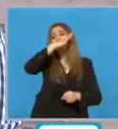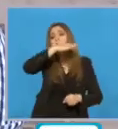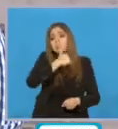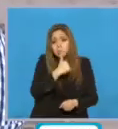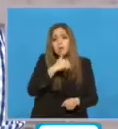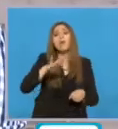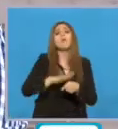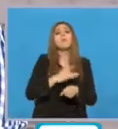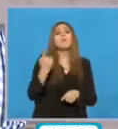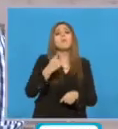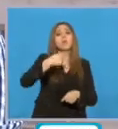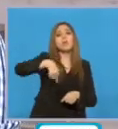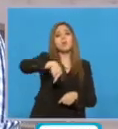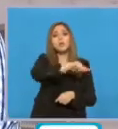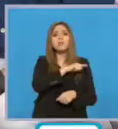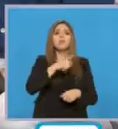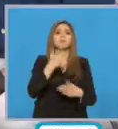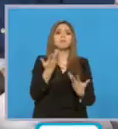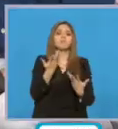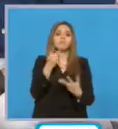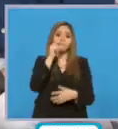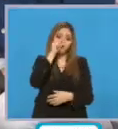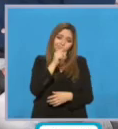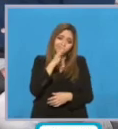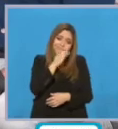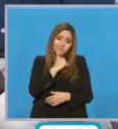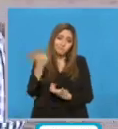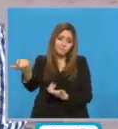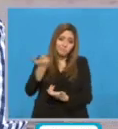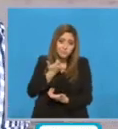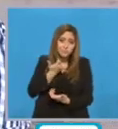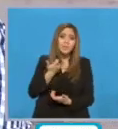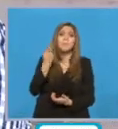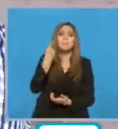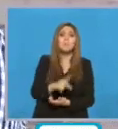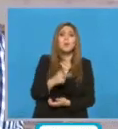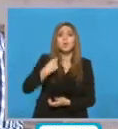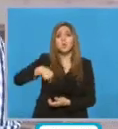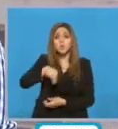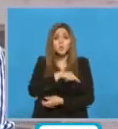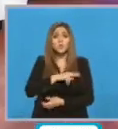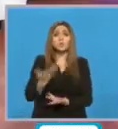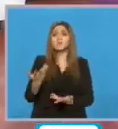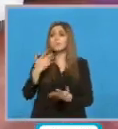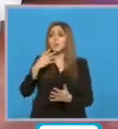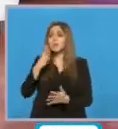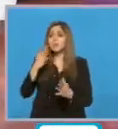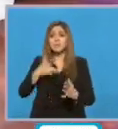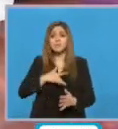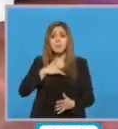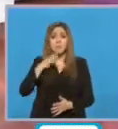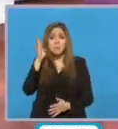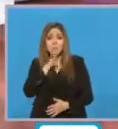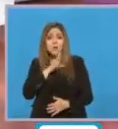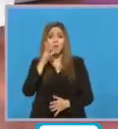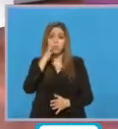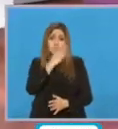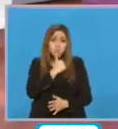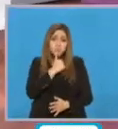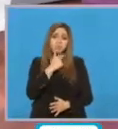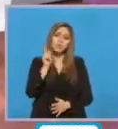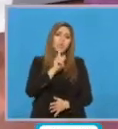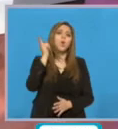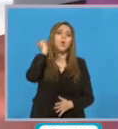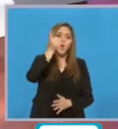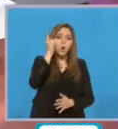cuestiones ajenas a nosotros, pero bueno, nosotros no nos rendimos ante Claro, ello, claro. seguimos trabajando y esperemos llegar allá. Mira,